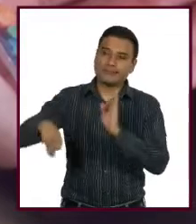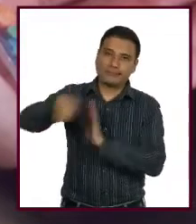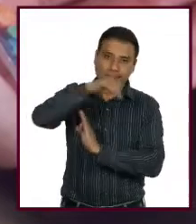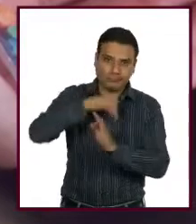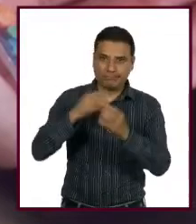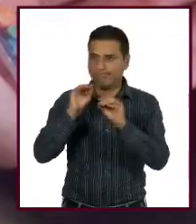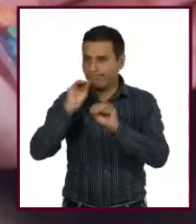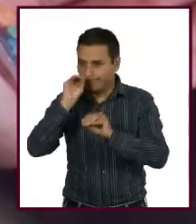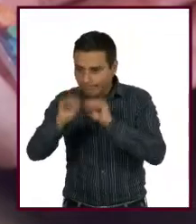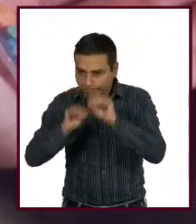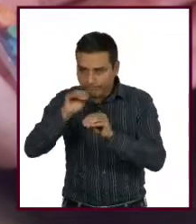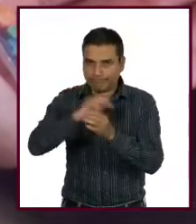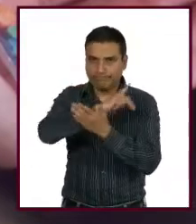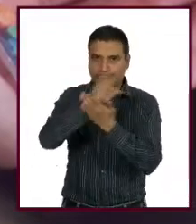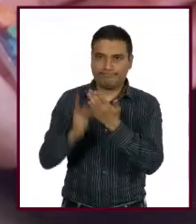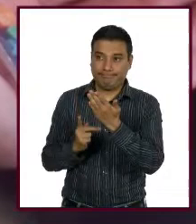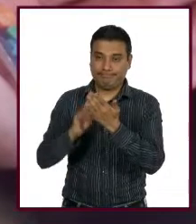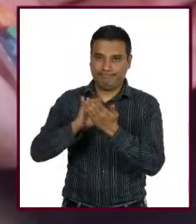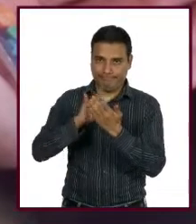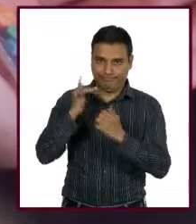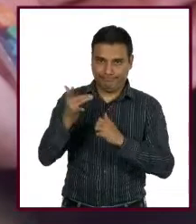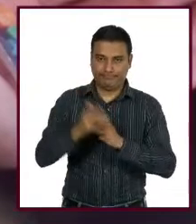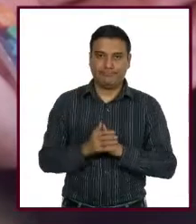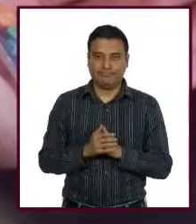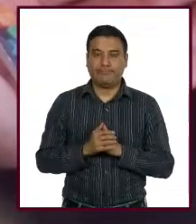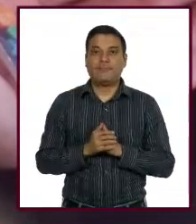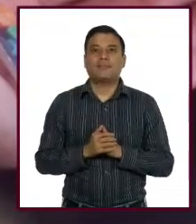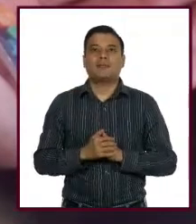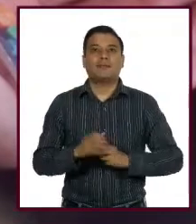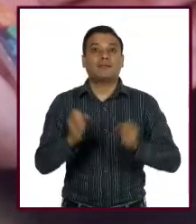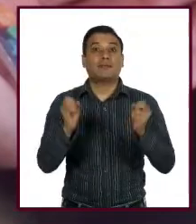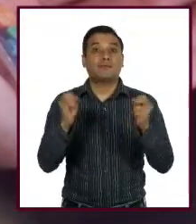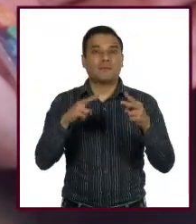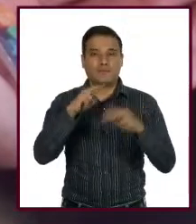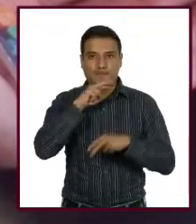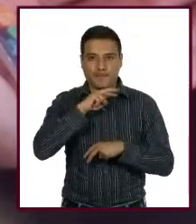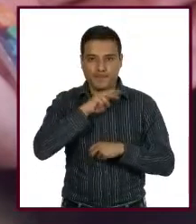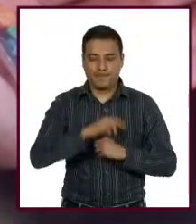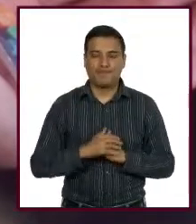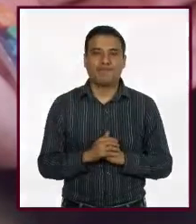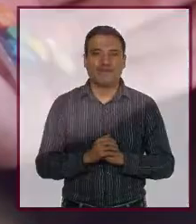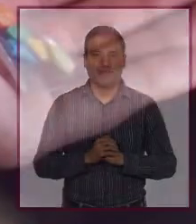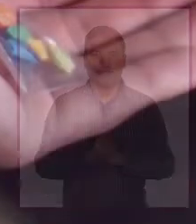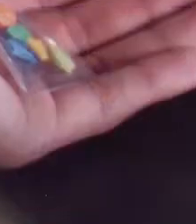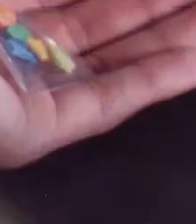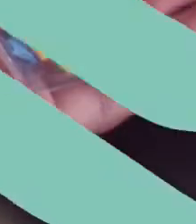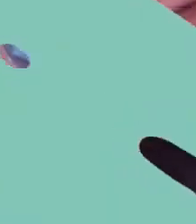producción y la transmisión de esta sesión virtual. Yo soy Julieta Mendoza y nos vemos muy pronto.